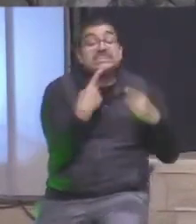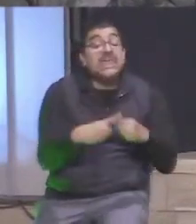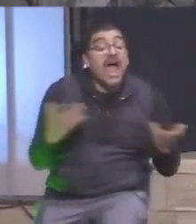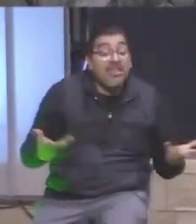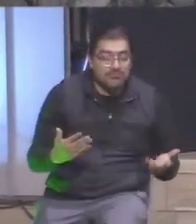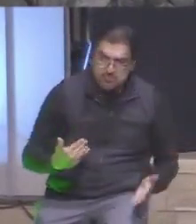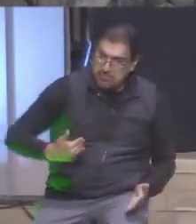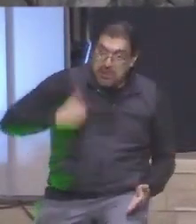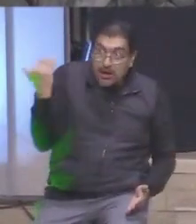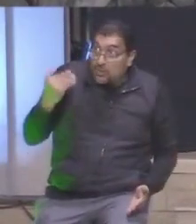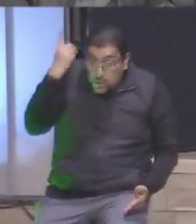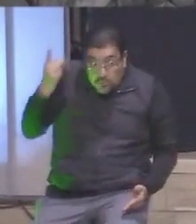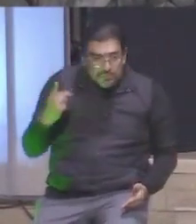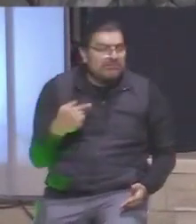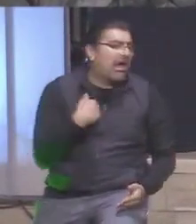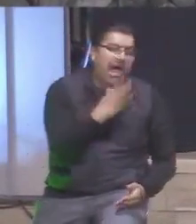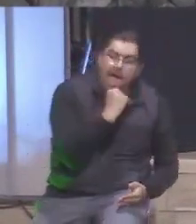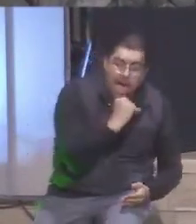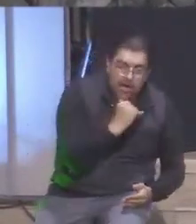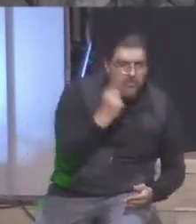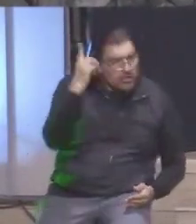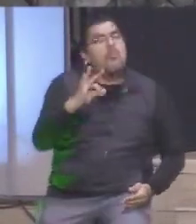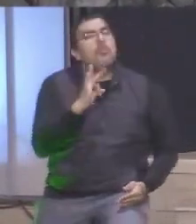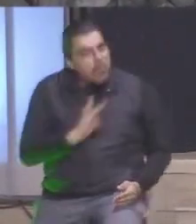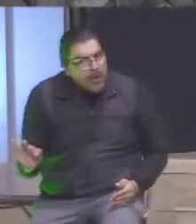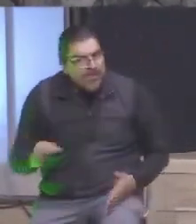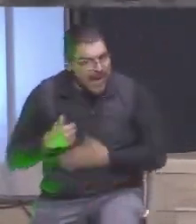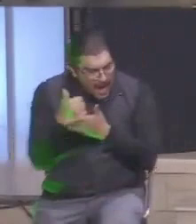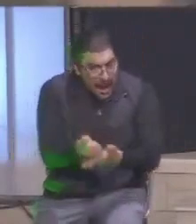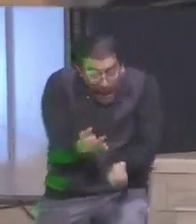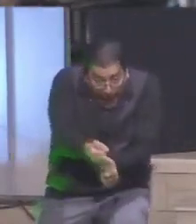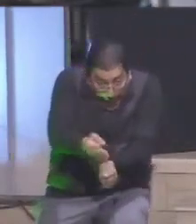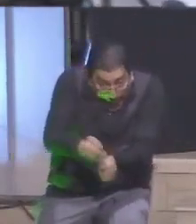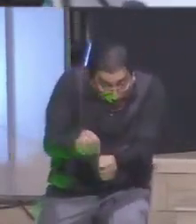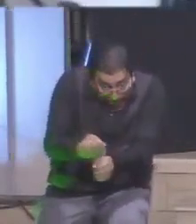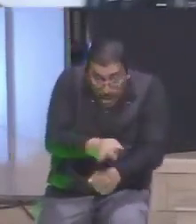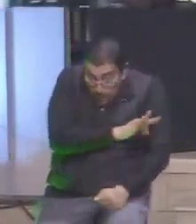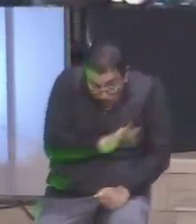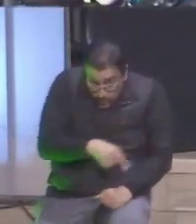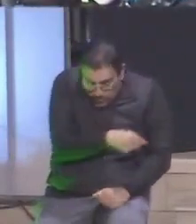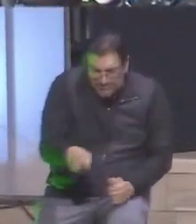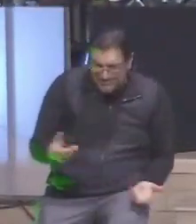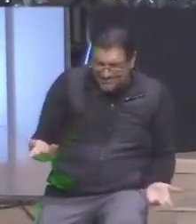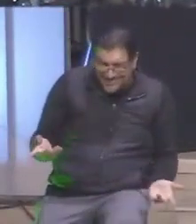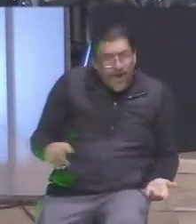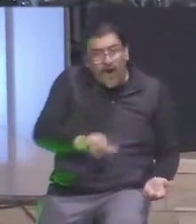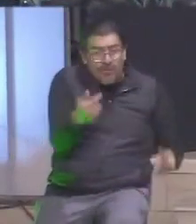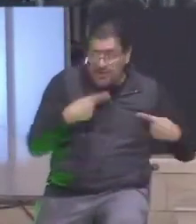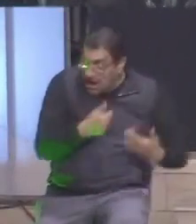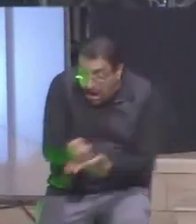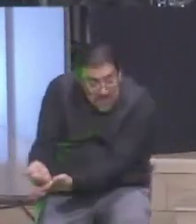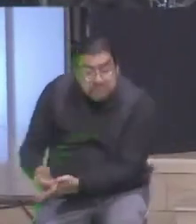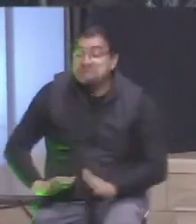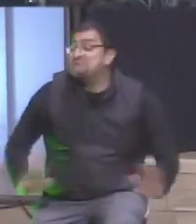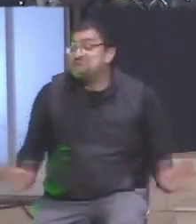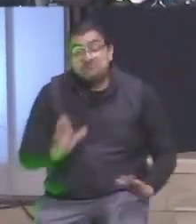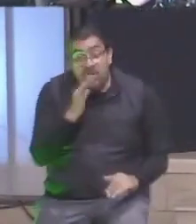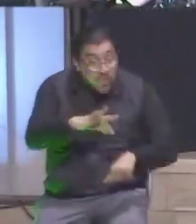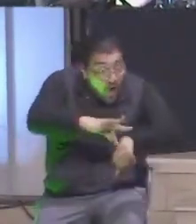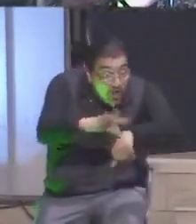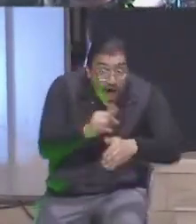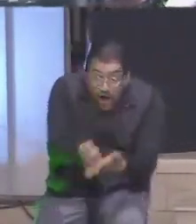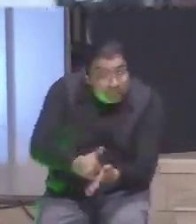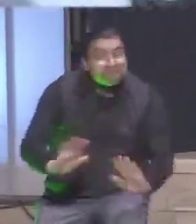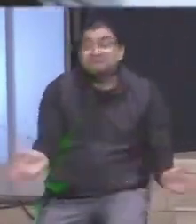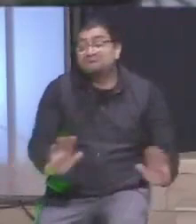dios hace cosas que tú no puedes hacer o sea Dios podría el día de hoy hacer algo que ningún hombre puede hacer que ningún doctor Es